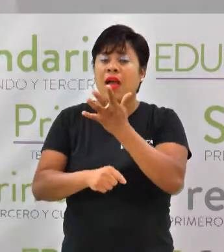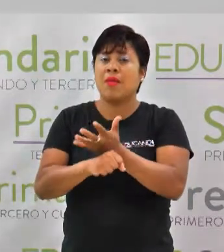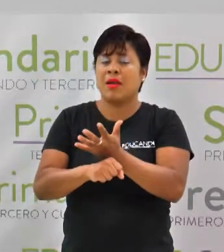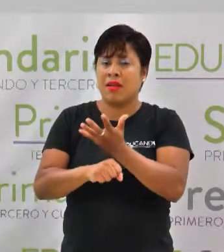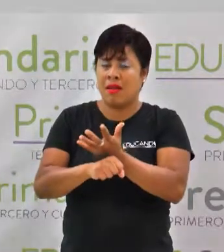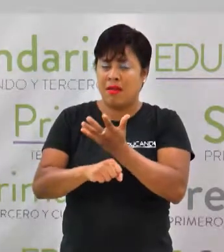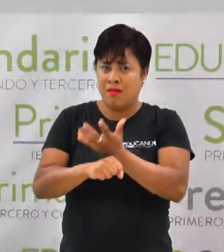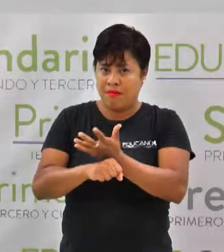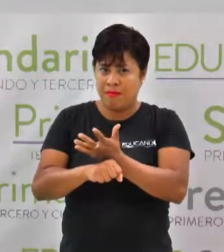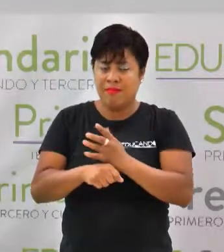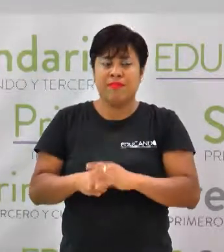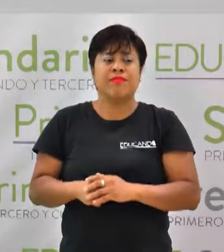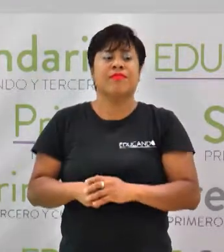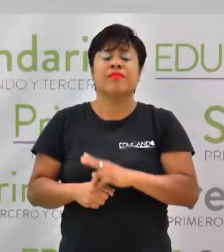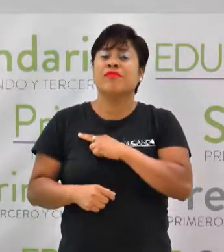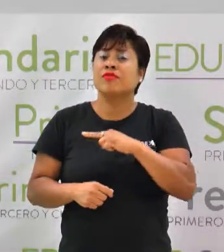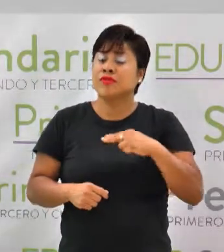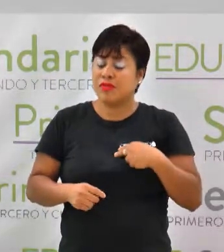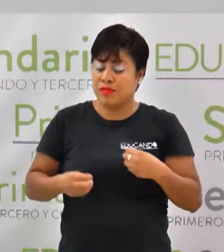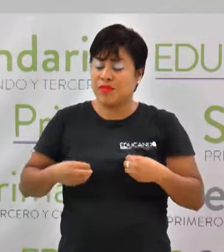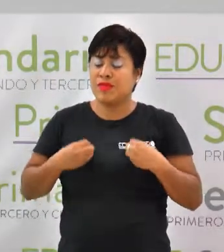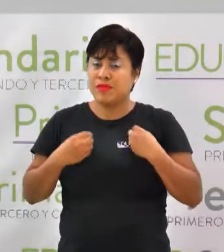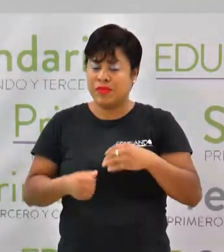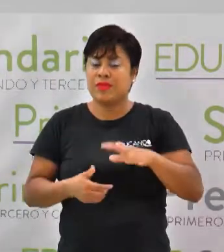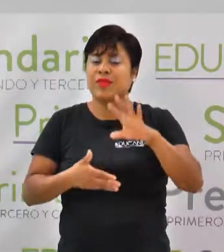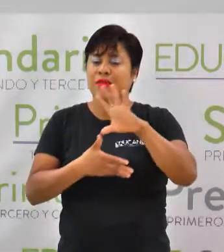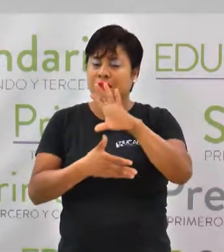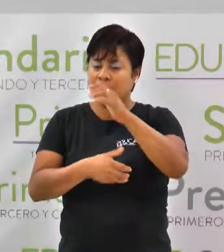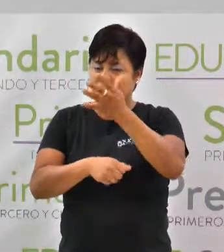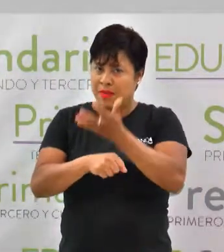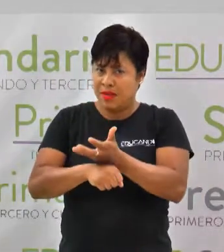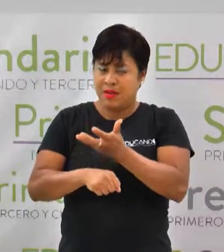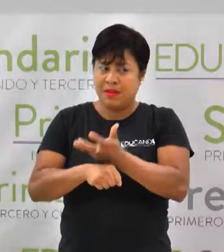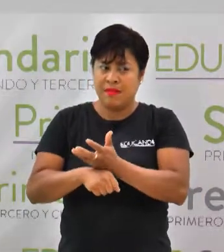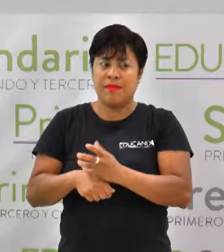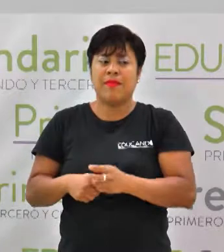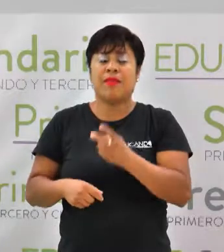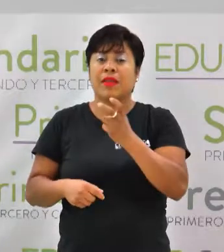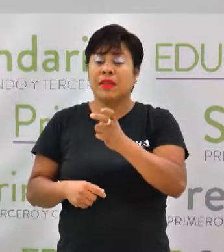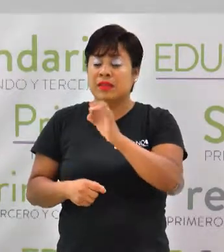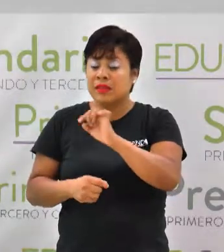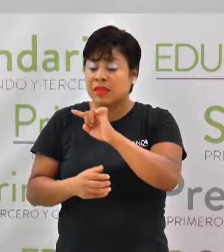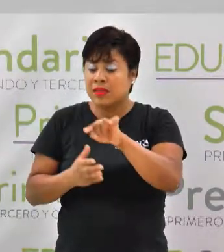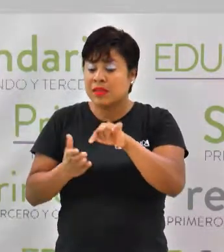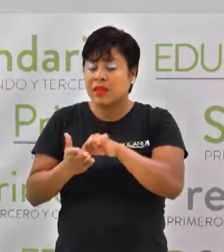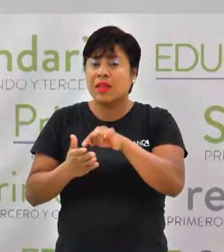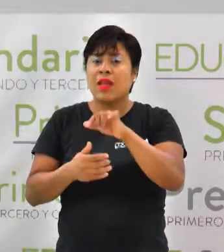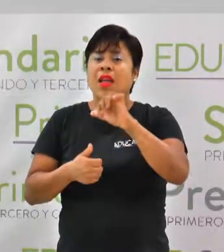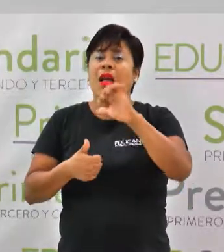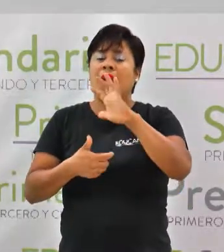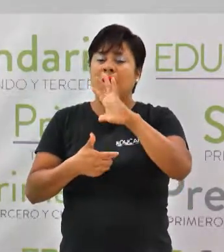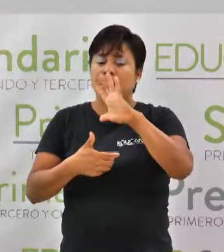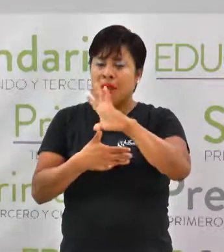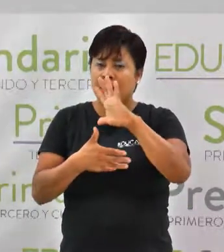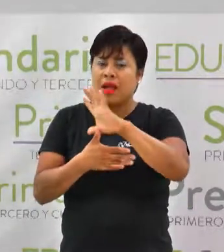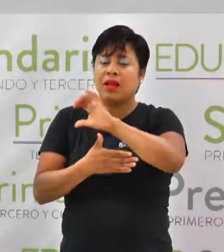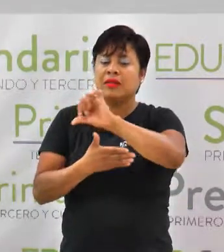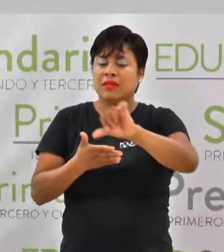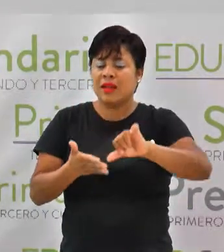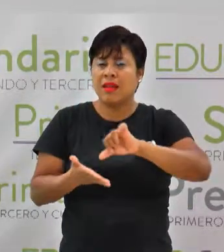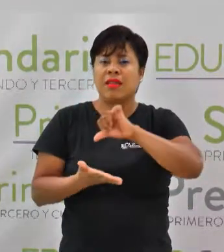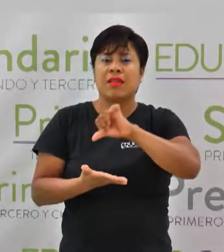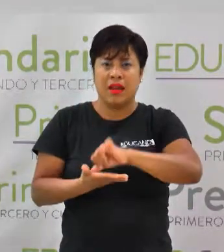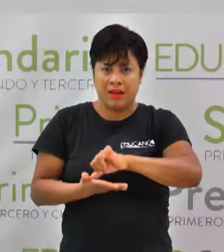continente americano. Nosotros vivimos en el continente americano, en específico en lo que es América